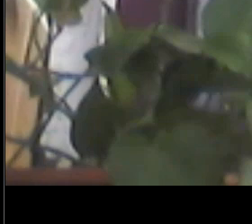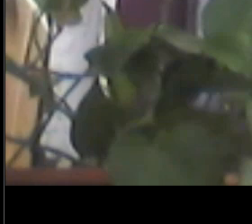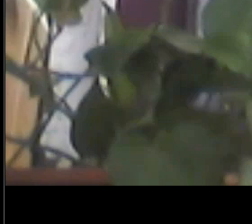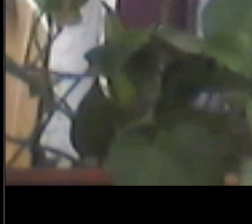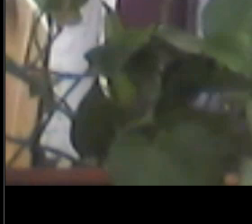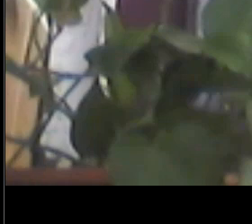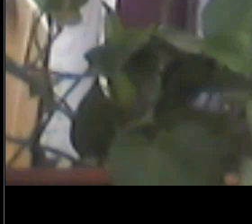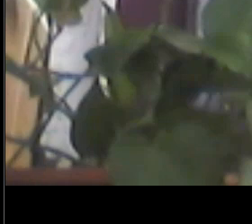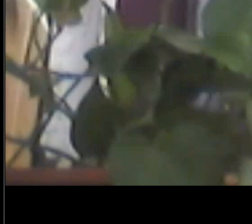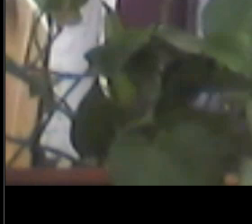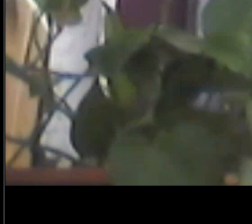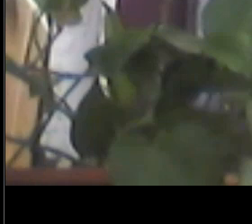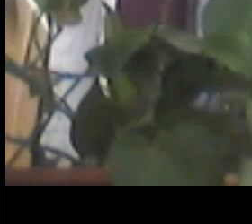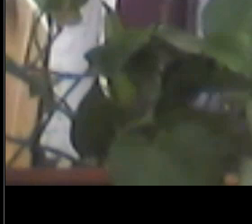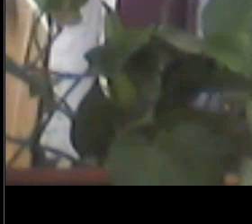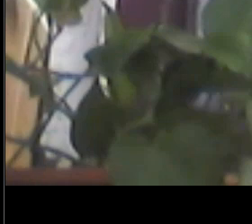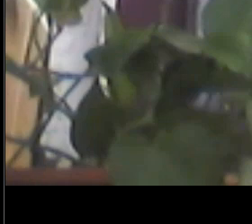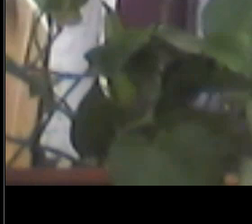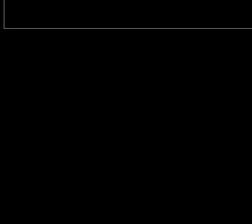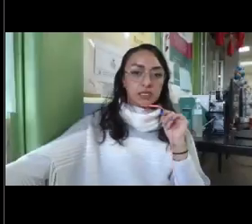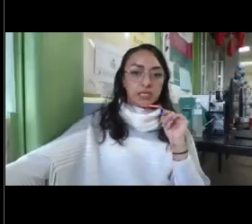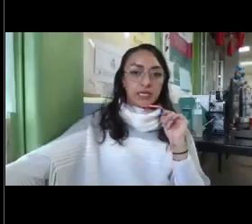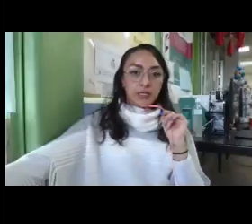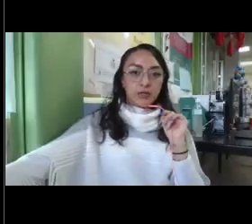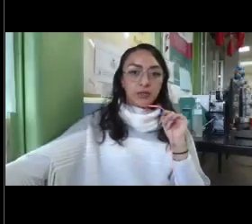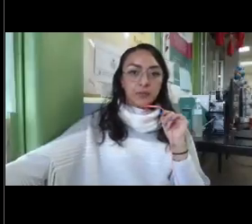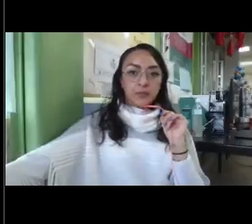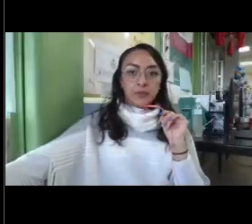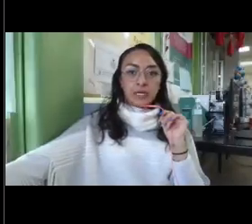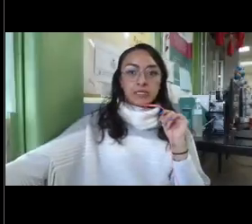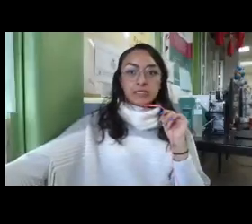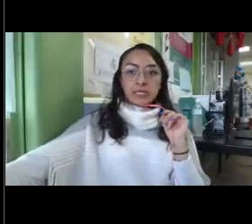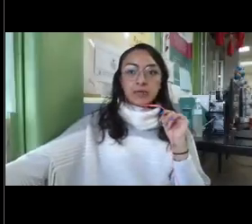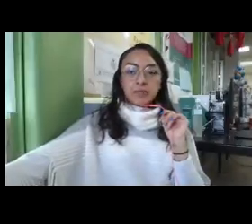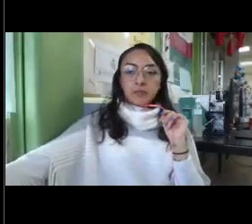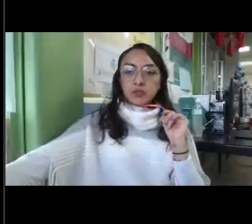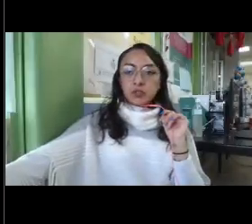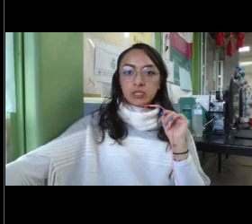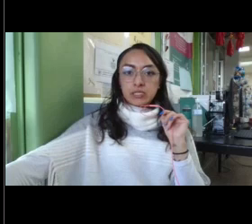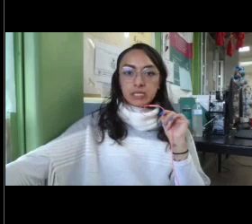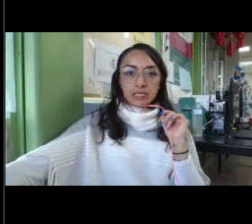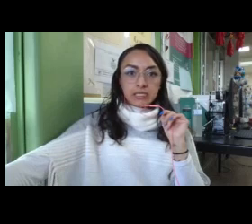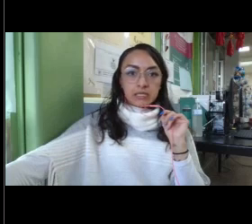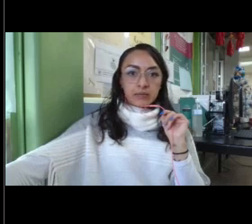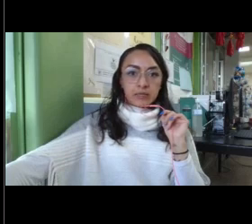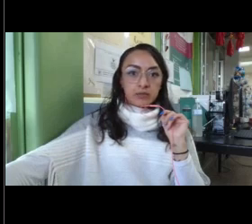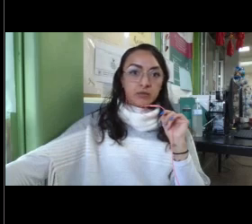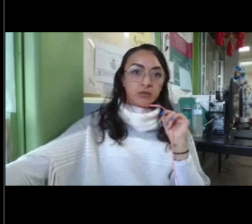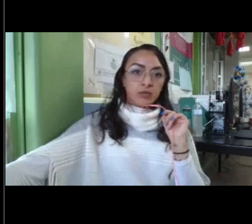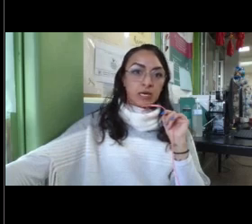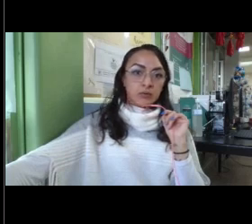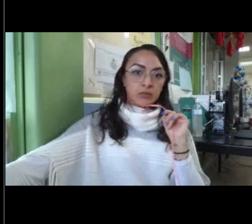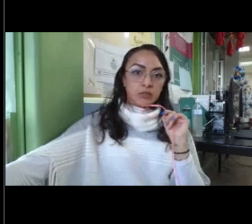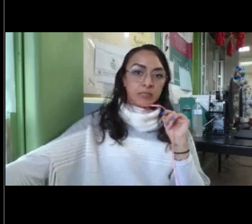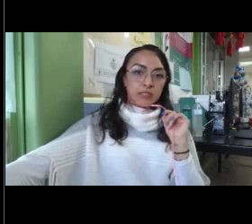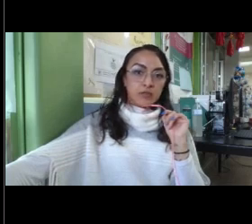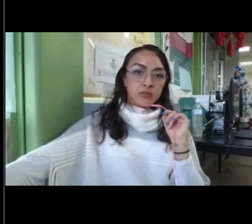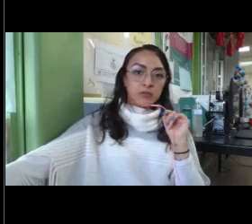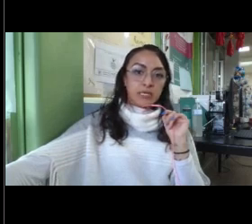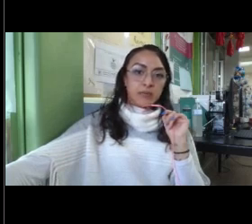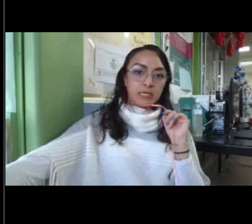histórica importante porque qué bueno que tuvimos nuestra sesión el día de hoy. Sé que muchos siguen en el trabajo o